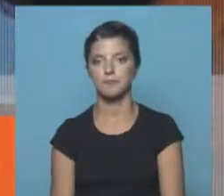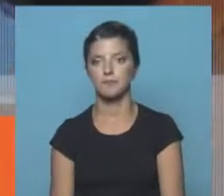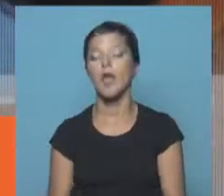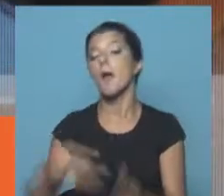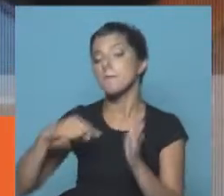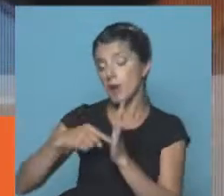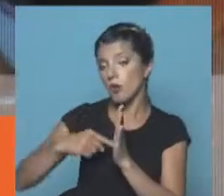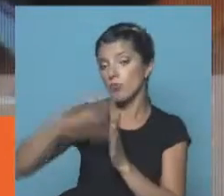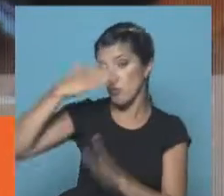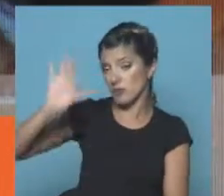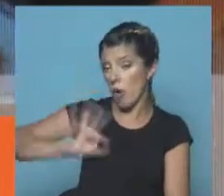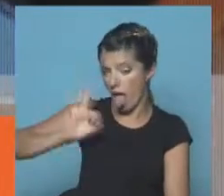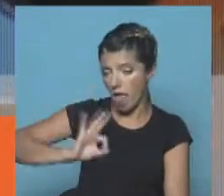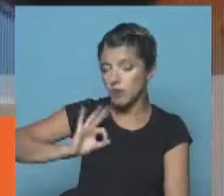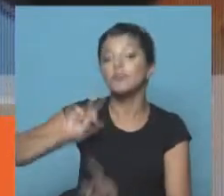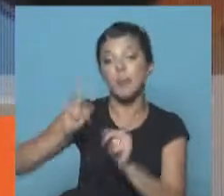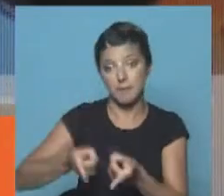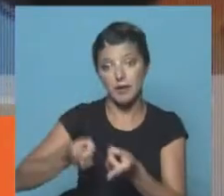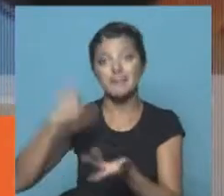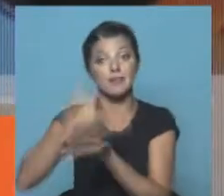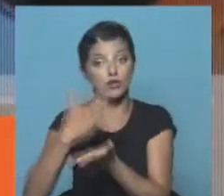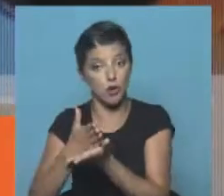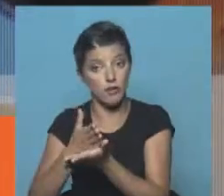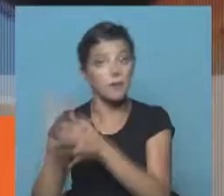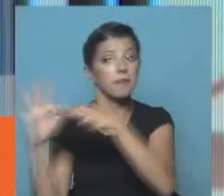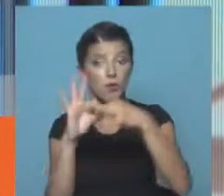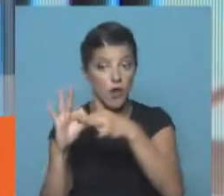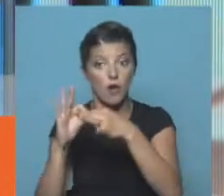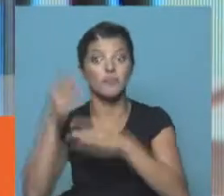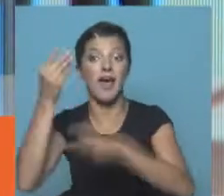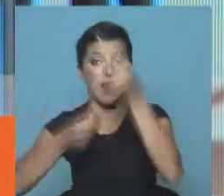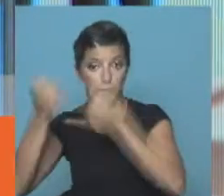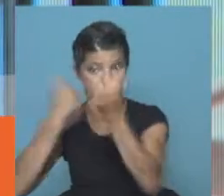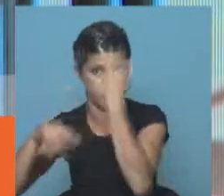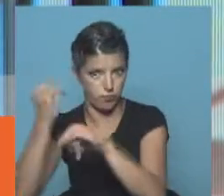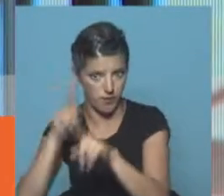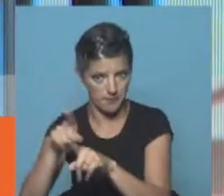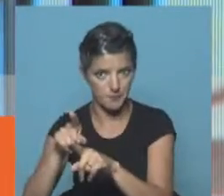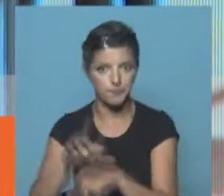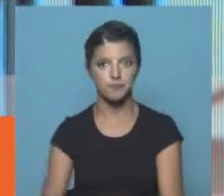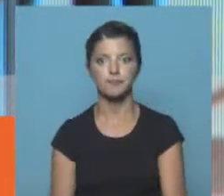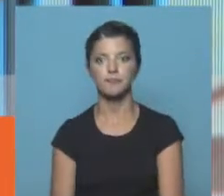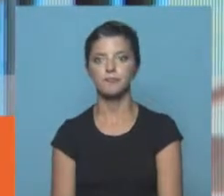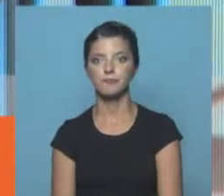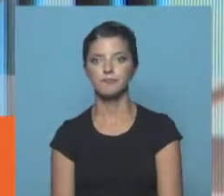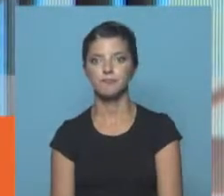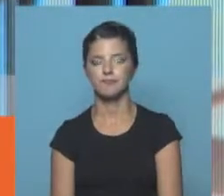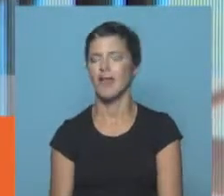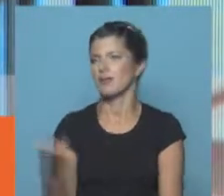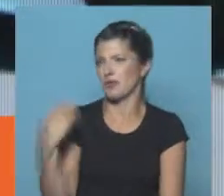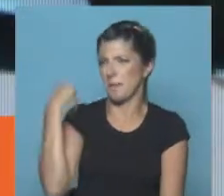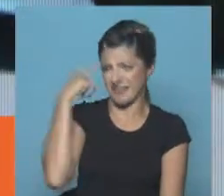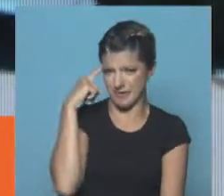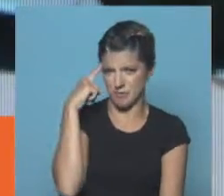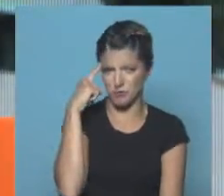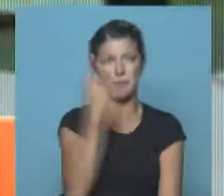décadas dominada por sectores muy ligados al aparato financiero, sí, a los grupos financieros. Uno no imagina a un Donald